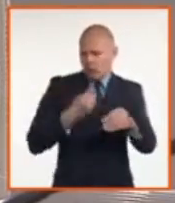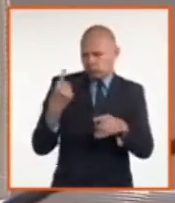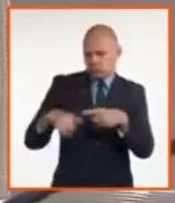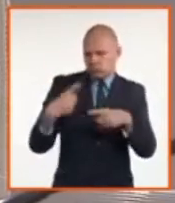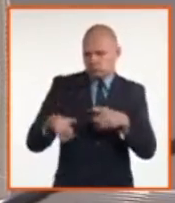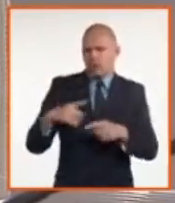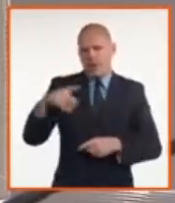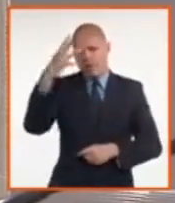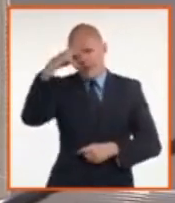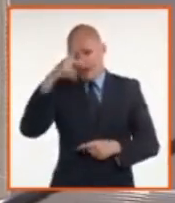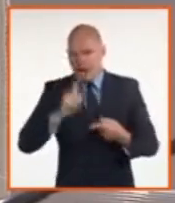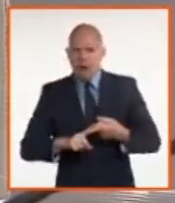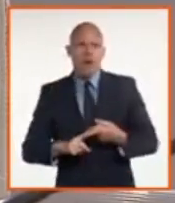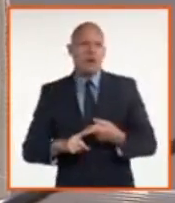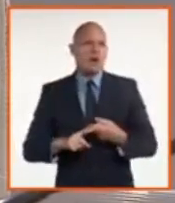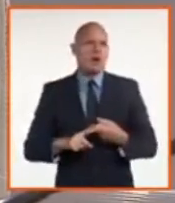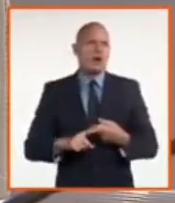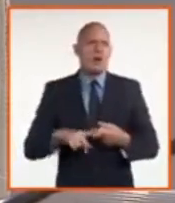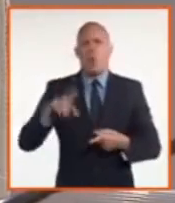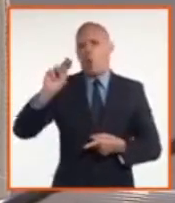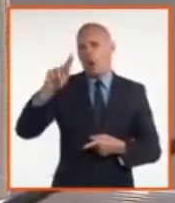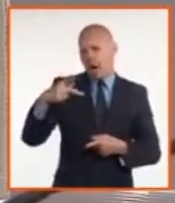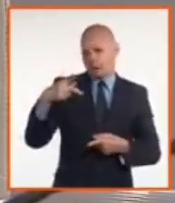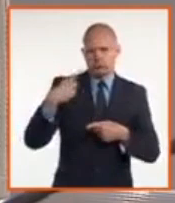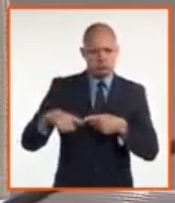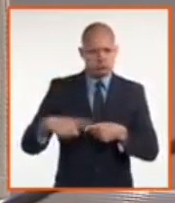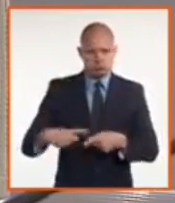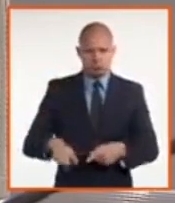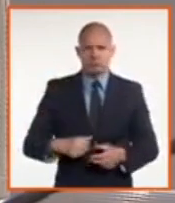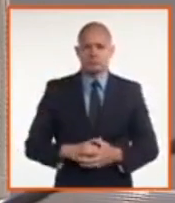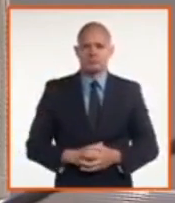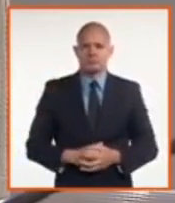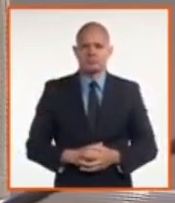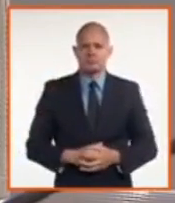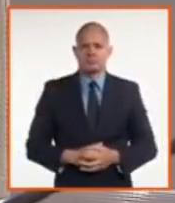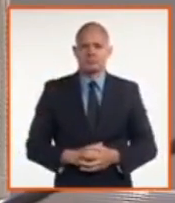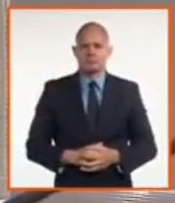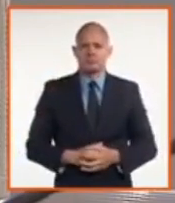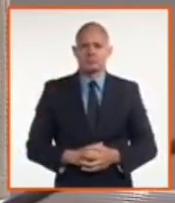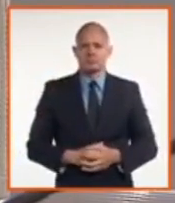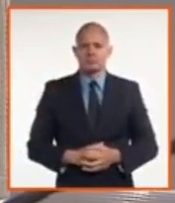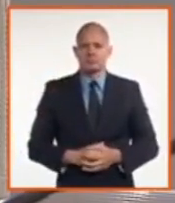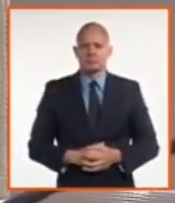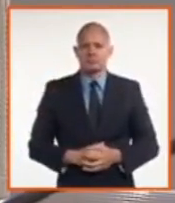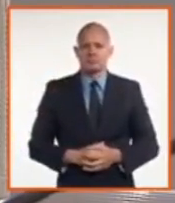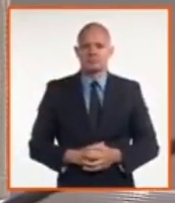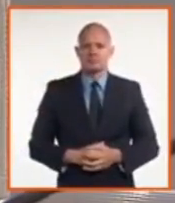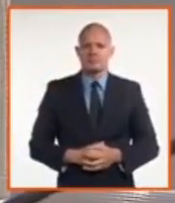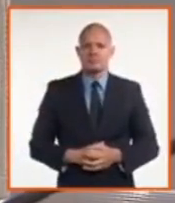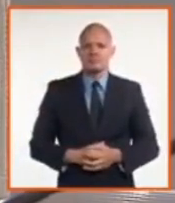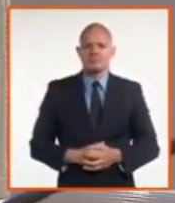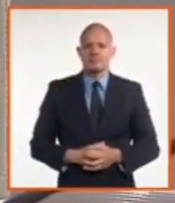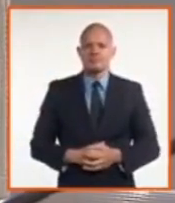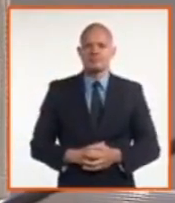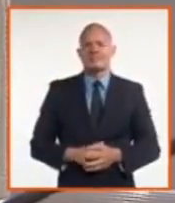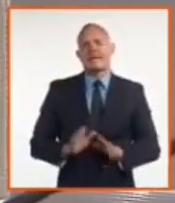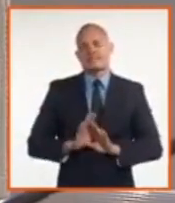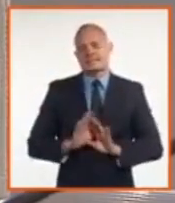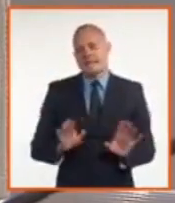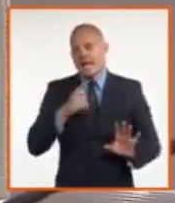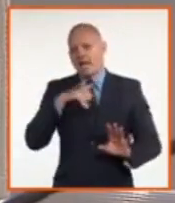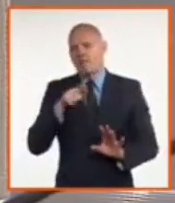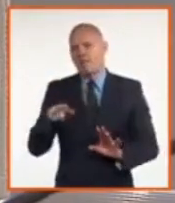y se aceptan aquí en el país nosotros podemos decir que hay varias vías de hacer esa operación por ejemplo